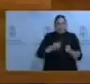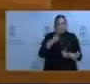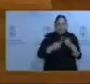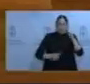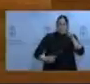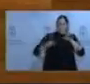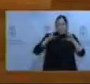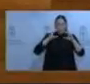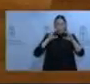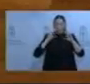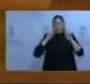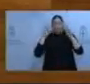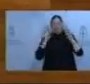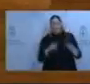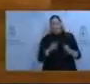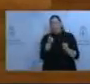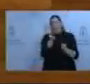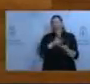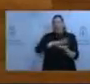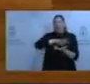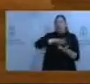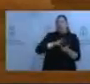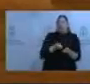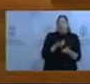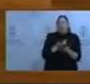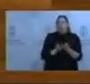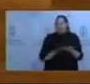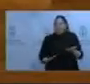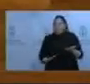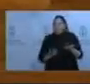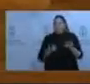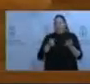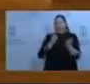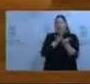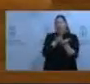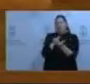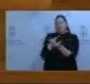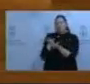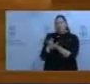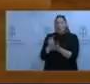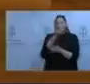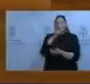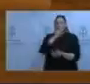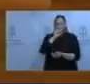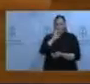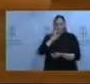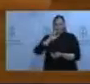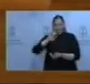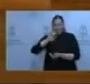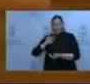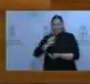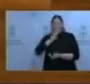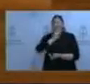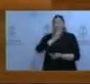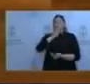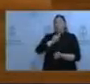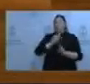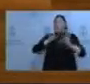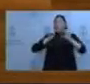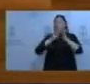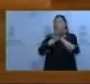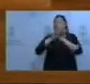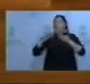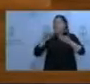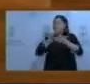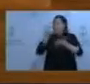una noticia sobre la repercusión de las expropiaciones en la Zalia, es decir, que supone un incremento en las cuentas de 2,6 millones, según